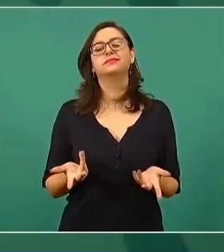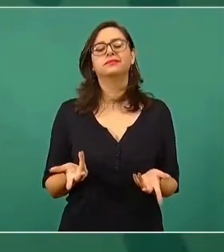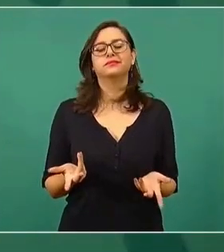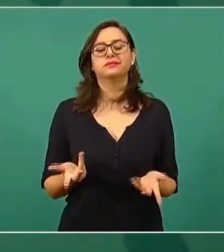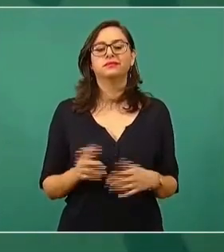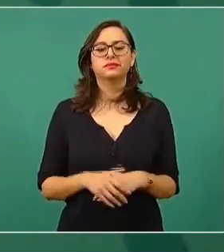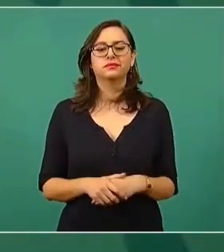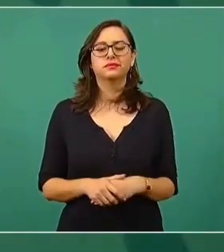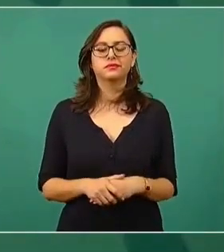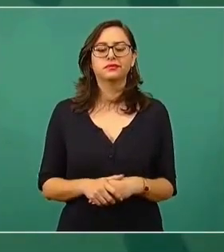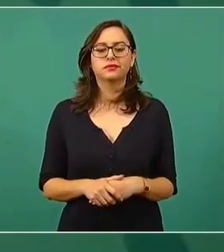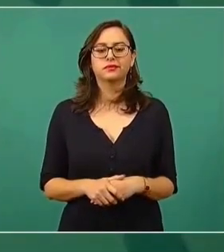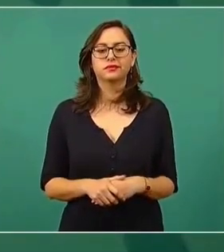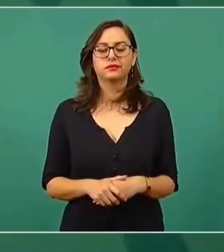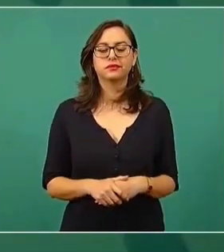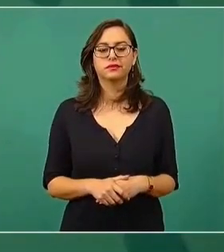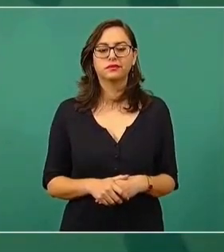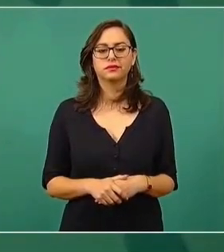que